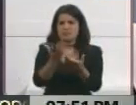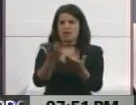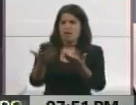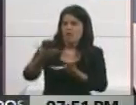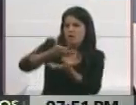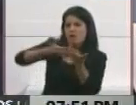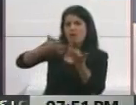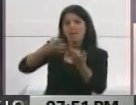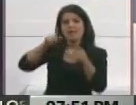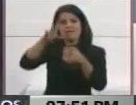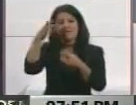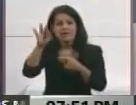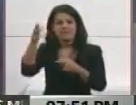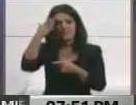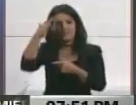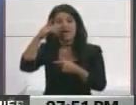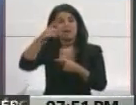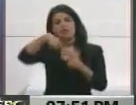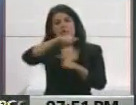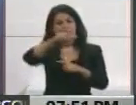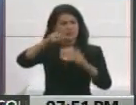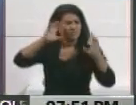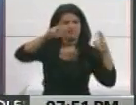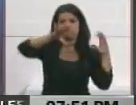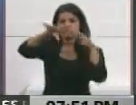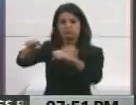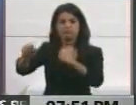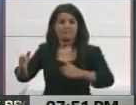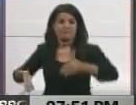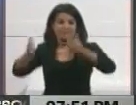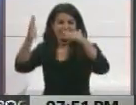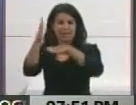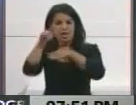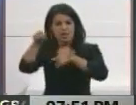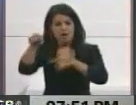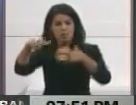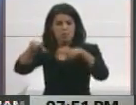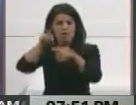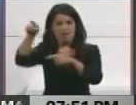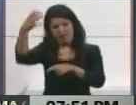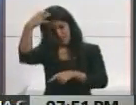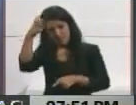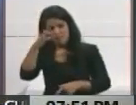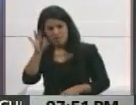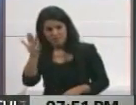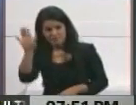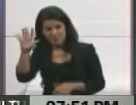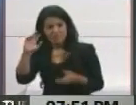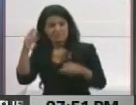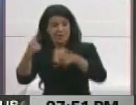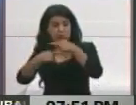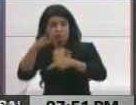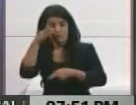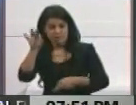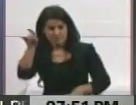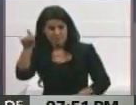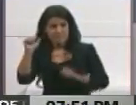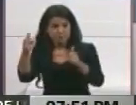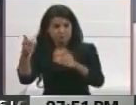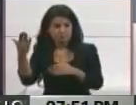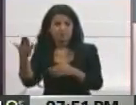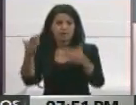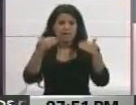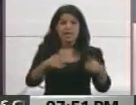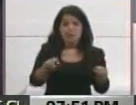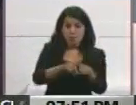nuestro tema lo que intento decir la idea de la Democracia la idea de la Constitución la idea del Estado social y